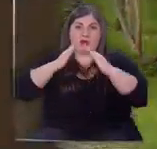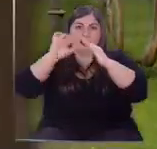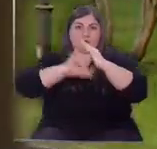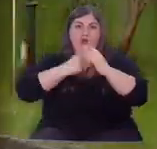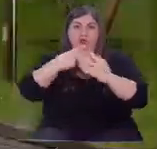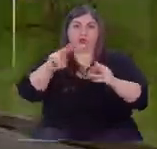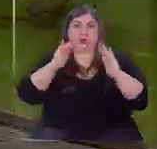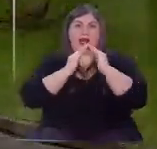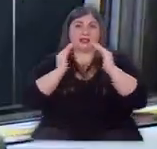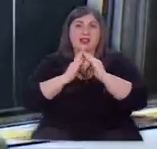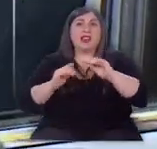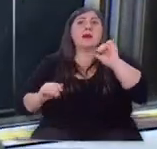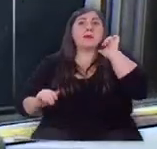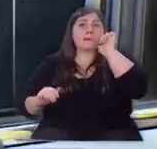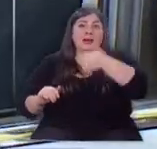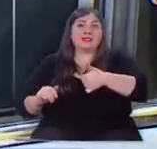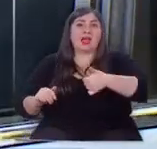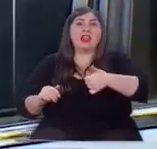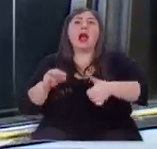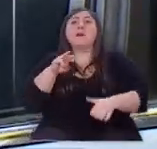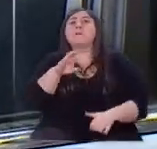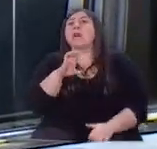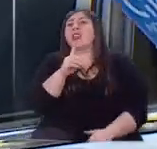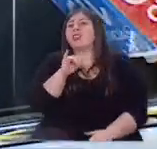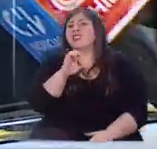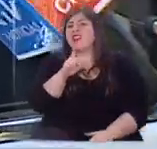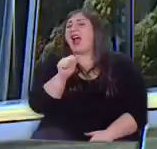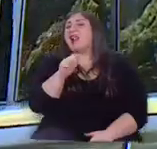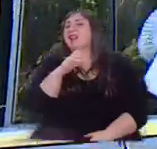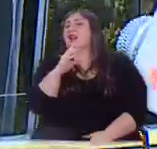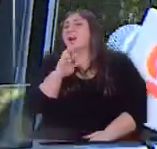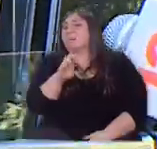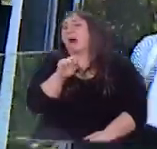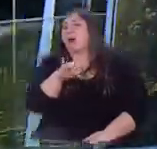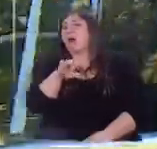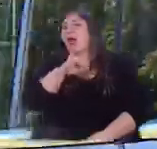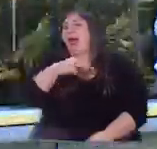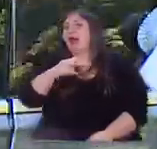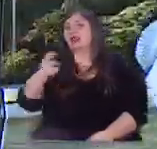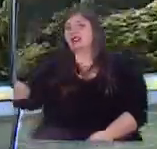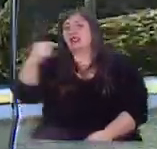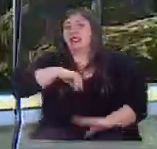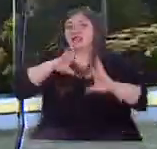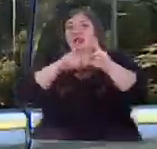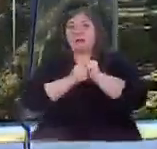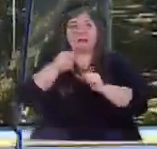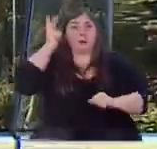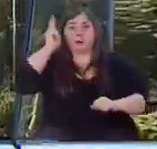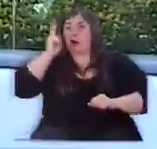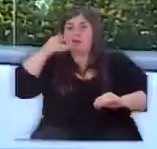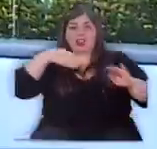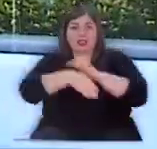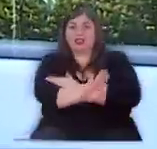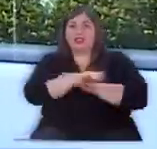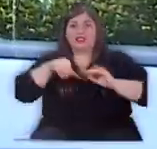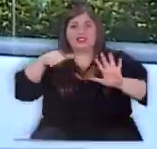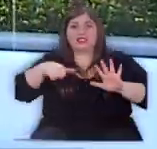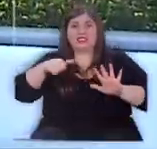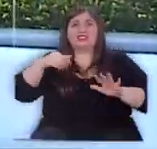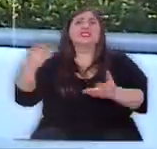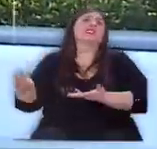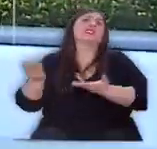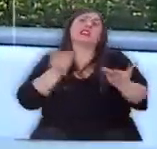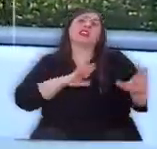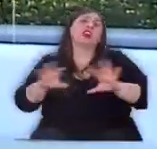Mañana hermética en Paul Harris, sector San Damián. Llegaron familiares, pero el ingreso está prohibido desde el 16 de marzo. Trae unas cosas